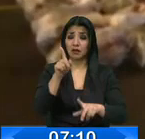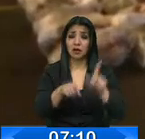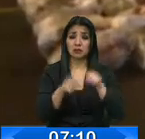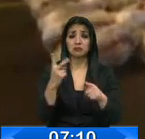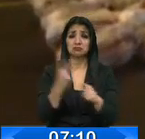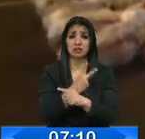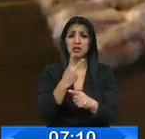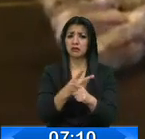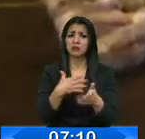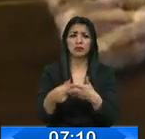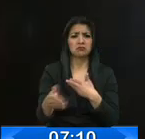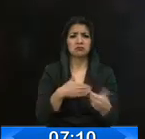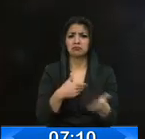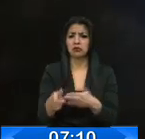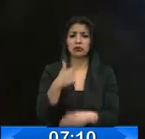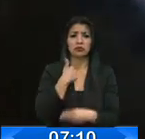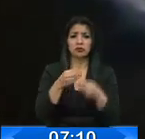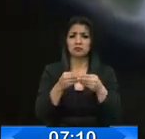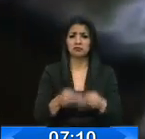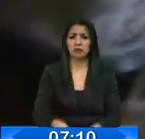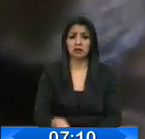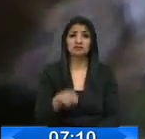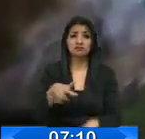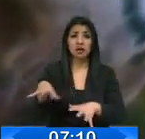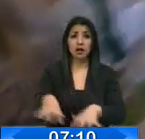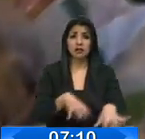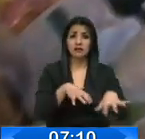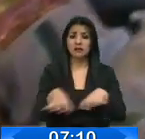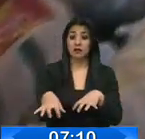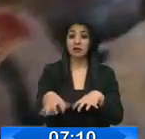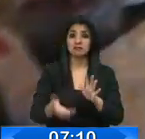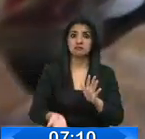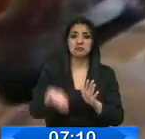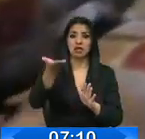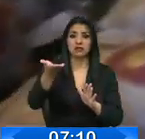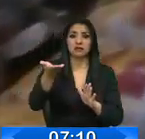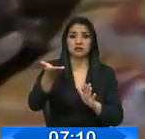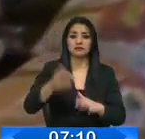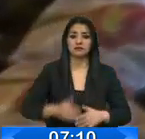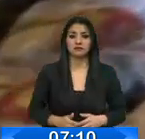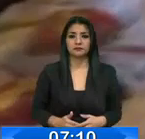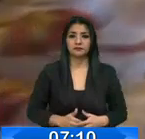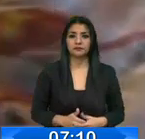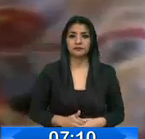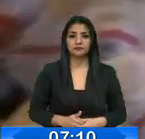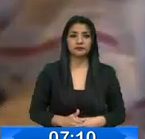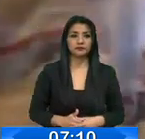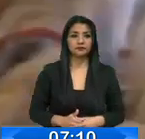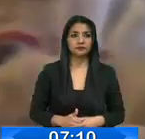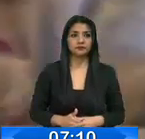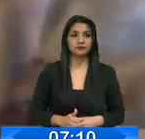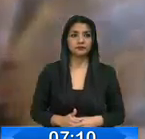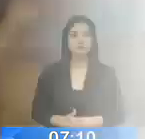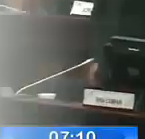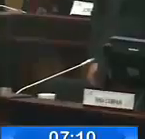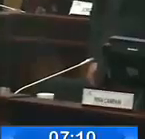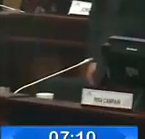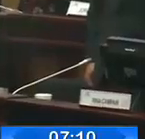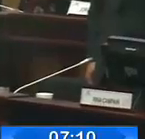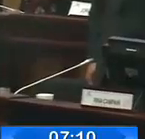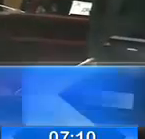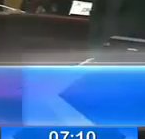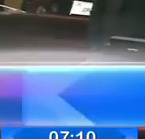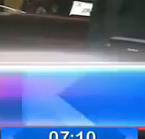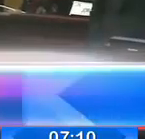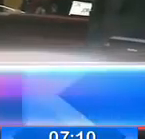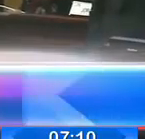atreven a perder o ganar en una actividad que al parecer va en incremento, en Quito informó Iván Casamen. Y es momento de